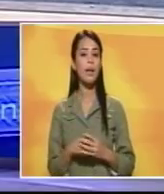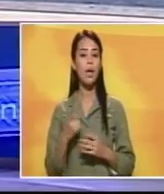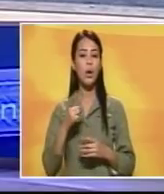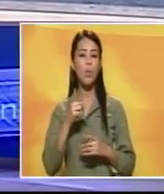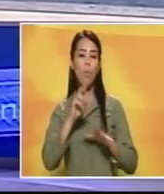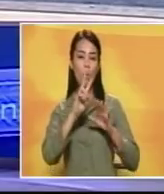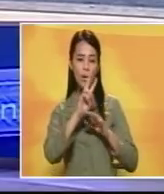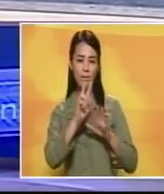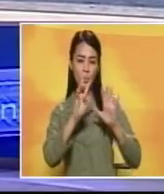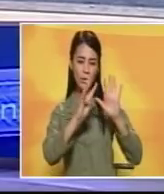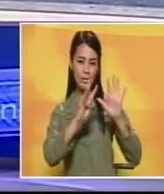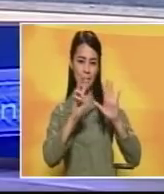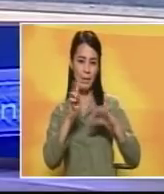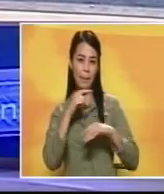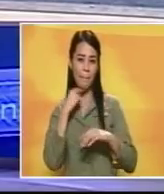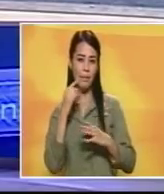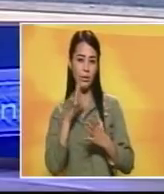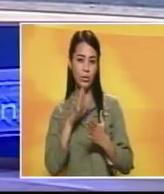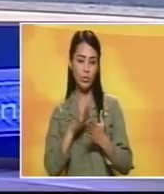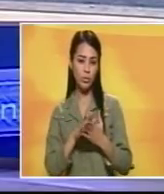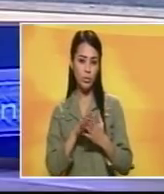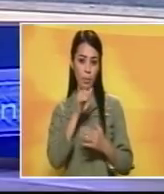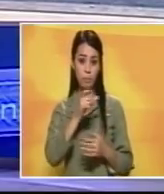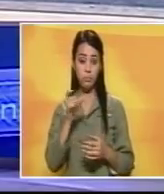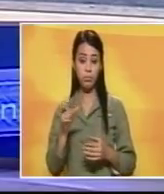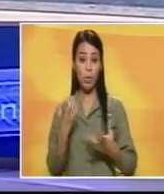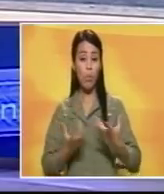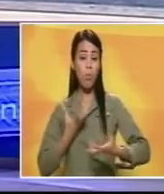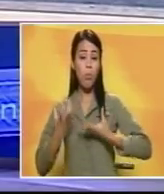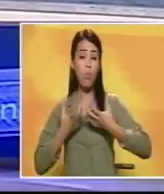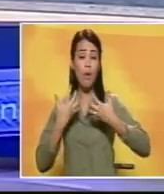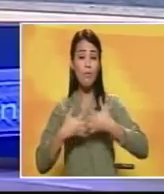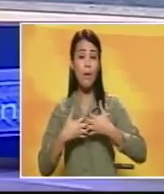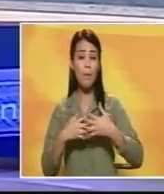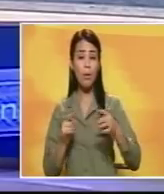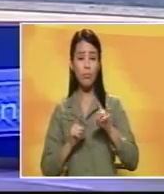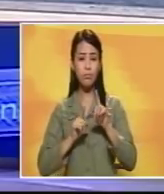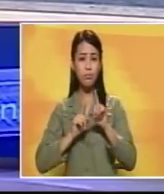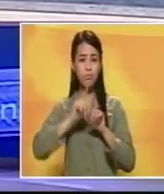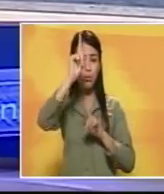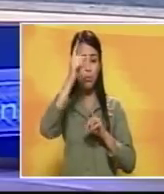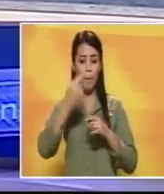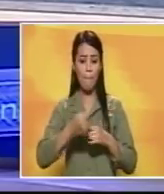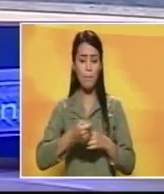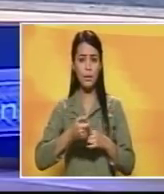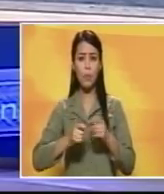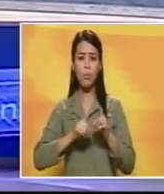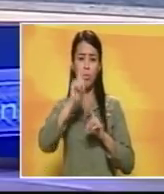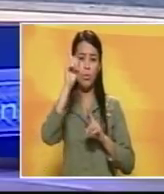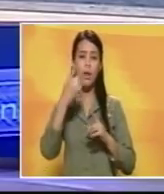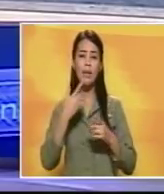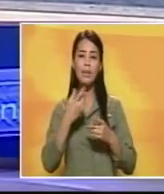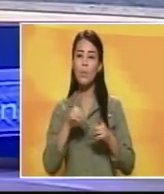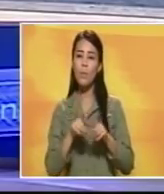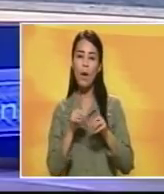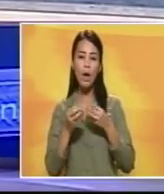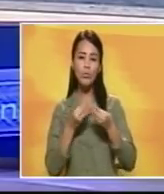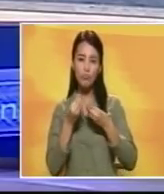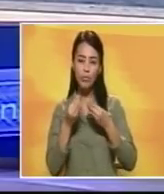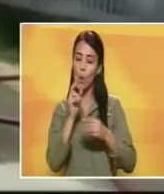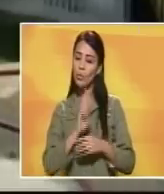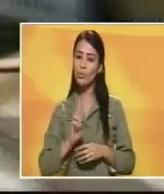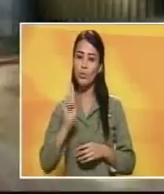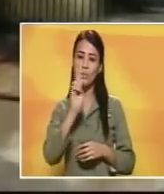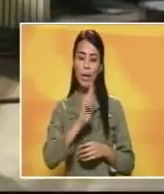otras 43 resultaron heridas tras un incendio registrado en una fábrica de fuegos artificiales de la ciudad de Tangerang, cerca de la capital del